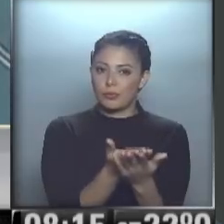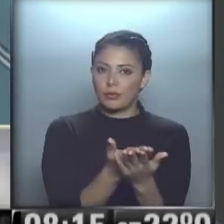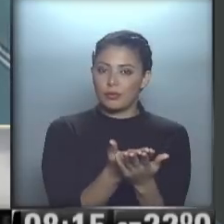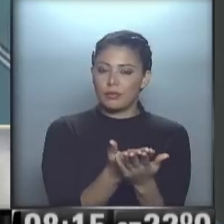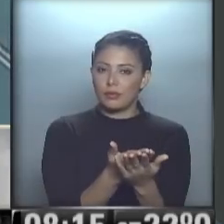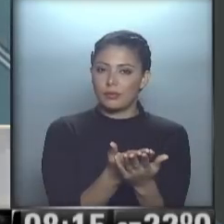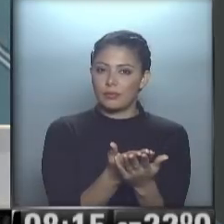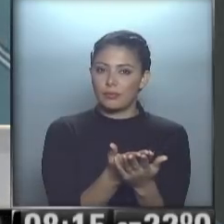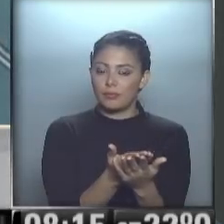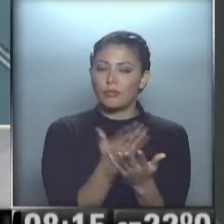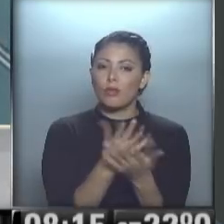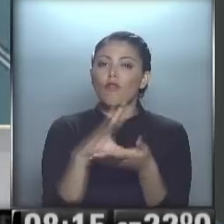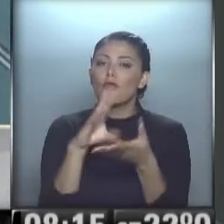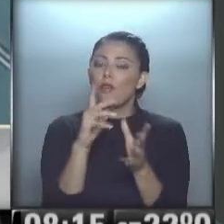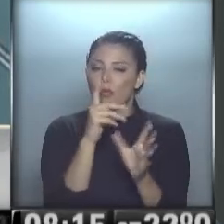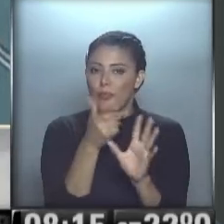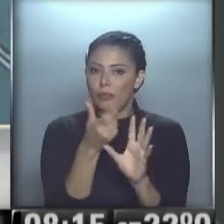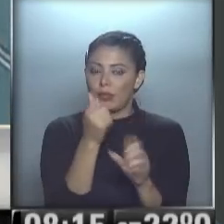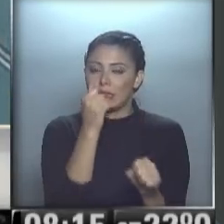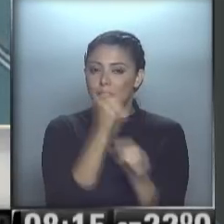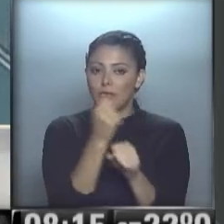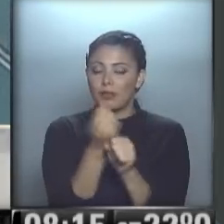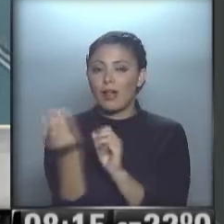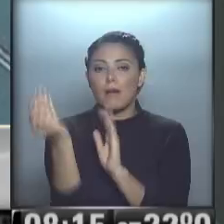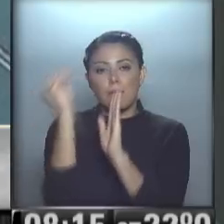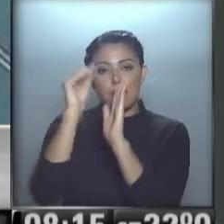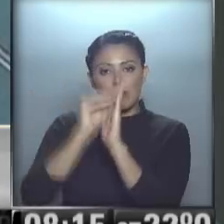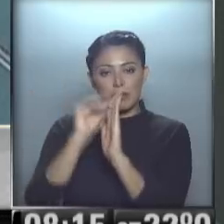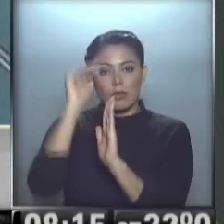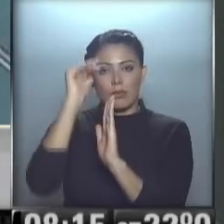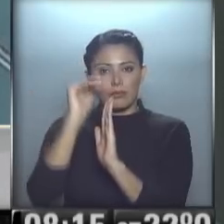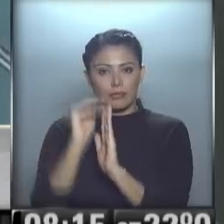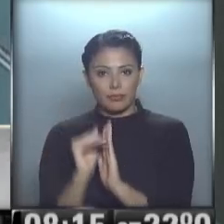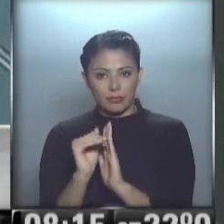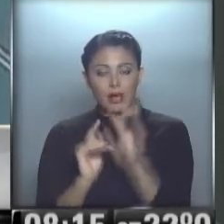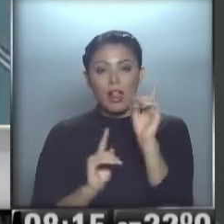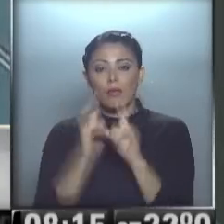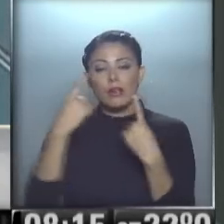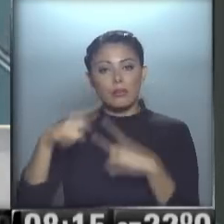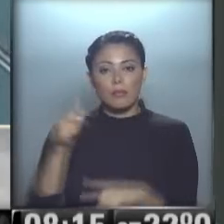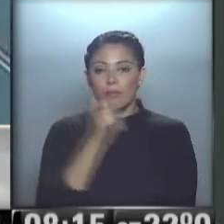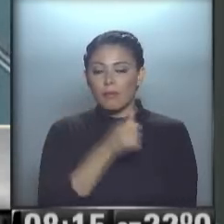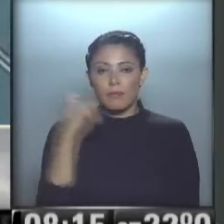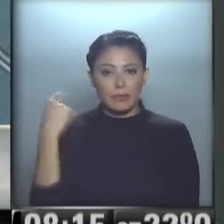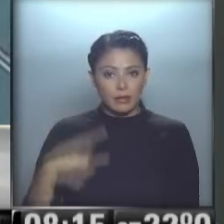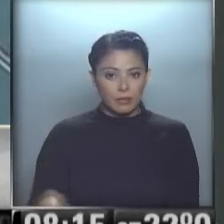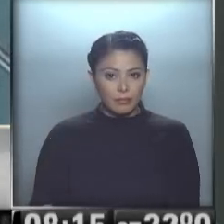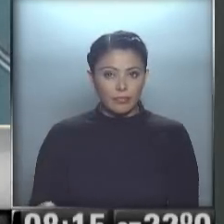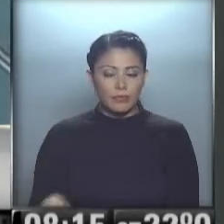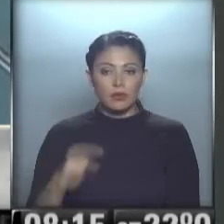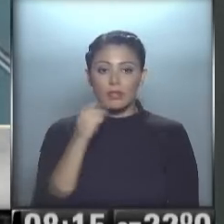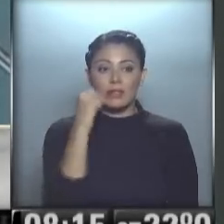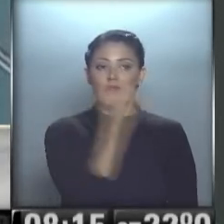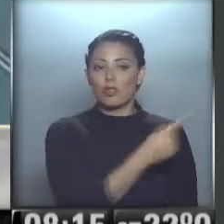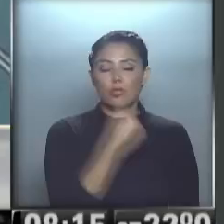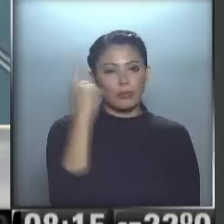eh un esquema de reducción en la estructura de precios en aquellos medicamentos en que para